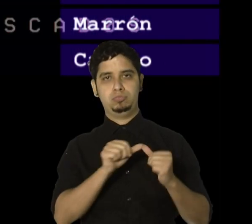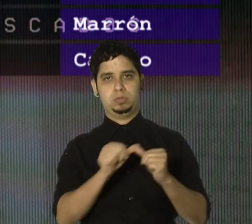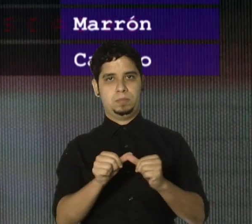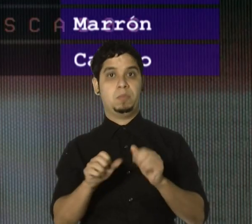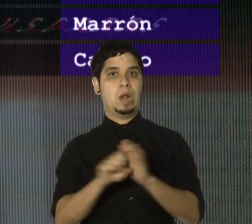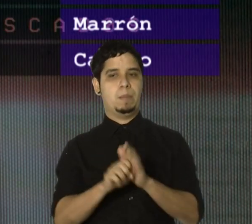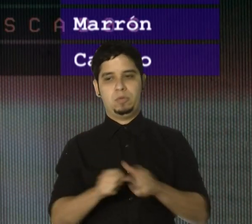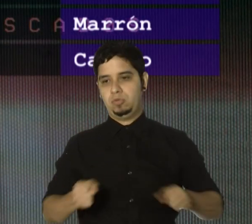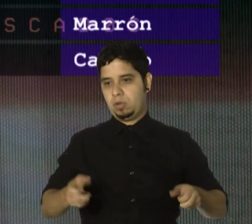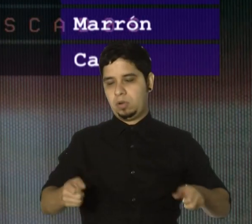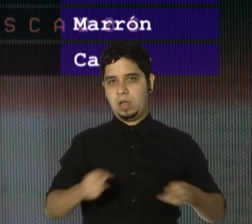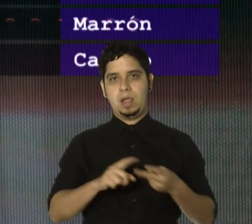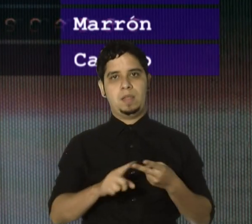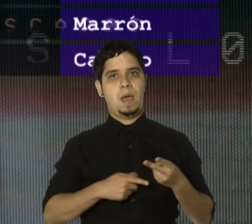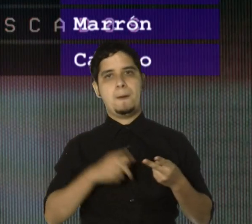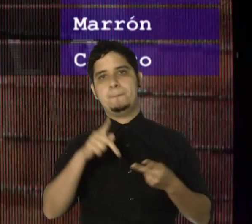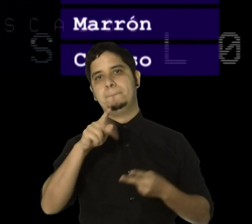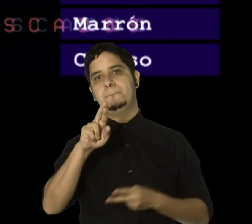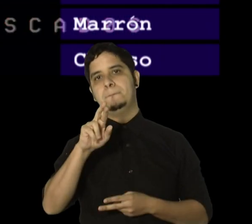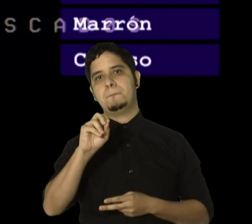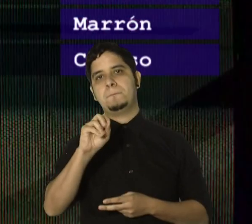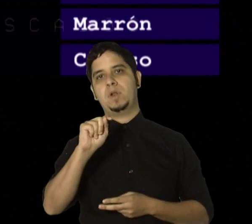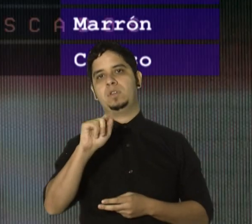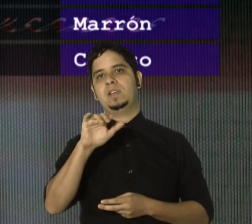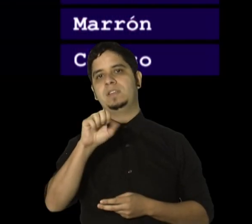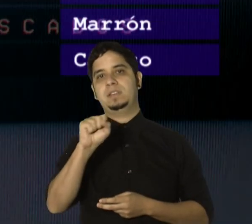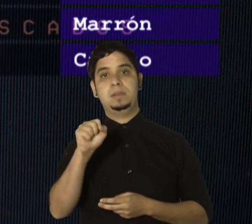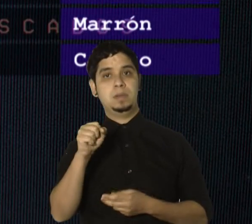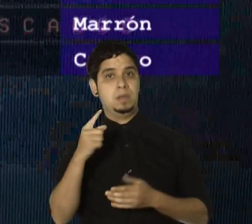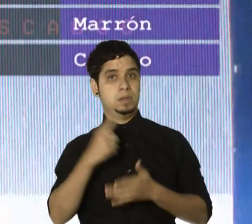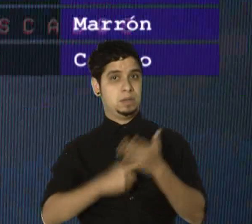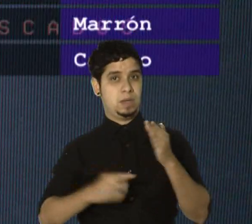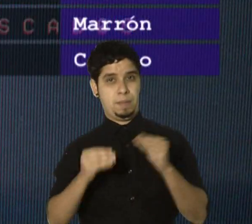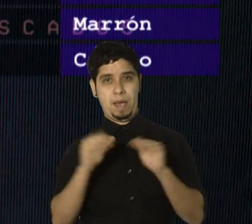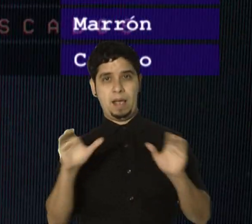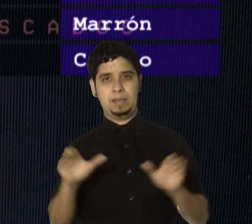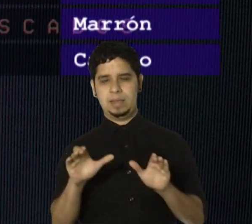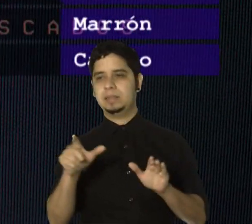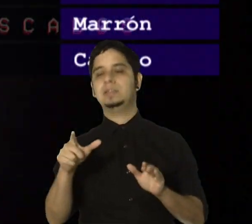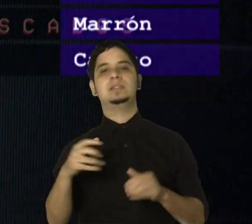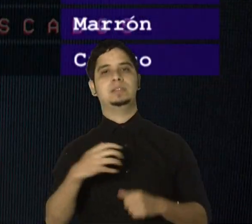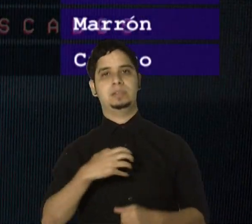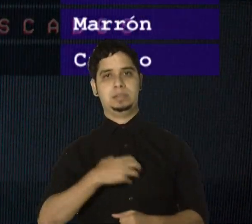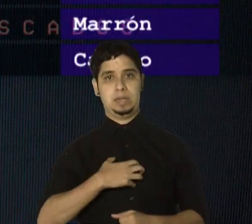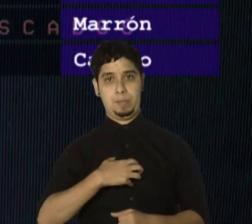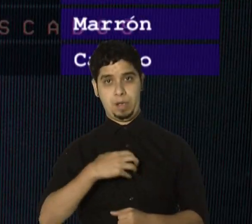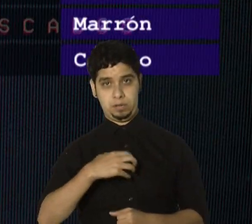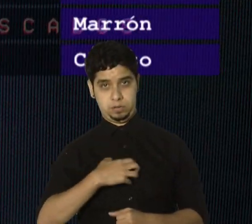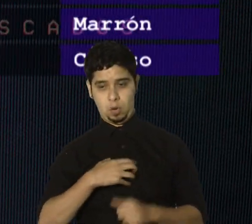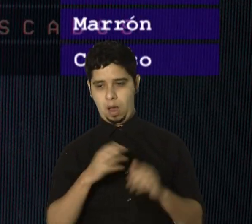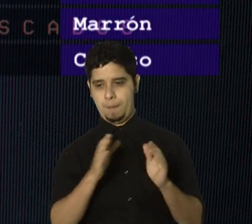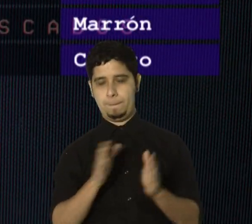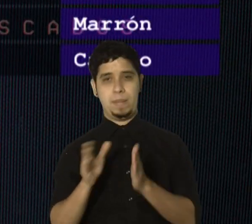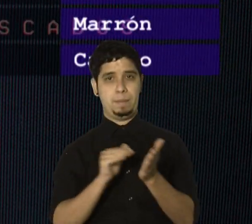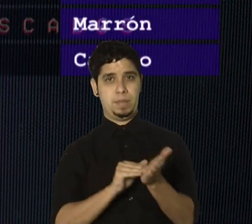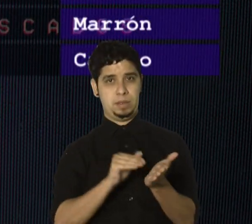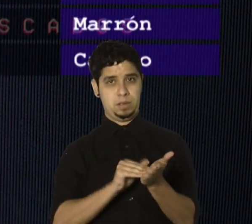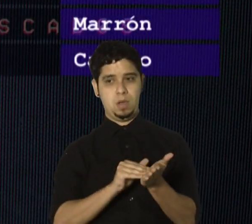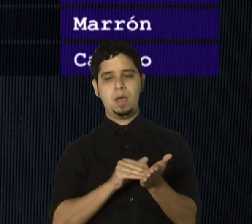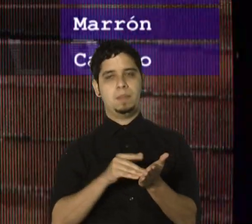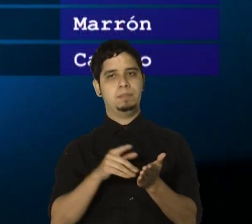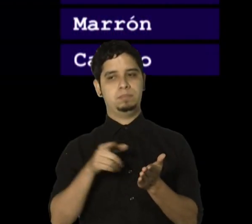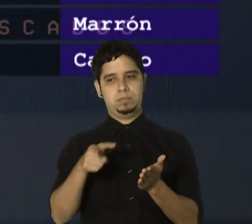rueda, prótesis, etc. Y realizaba reclamaciones al plan médico por estos